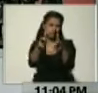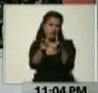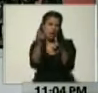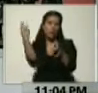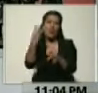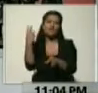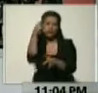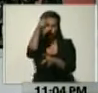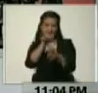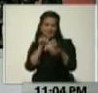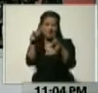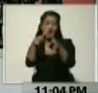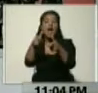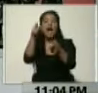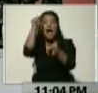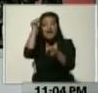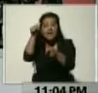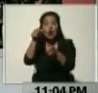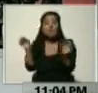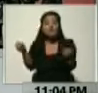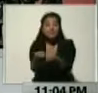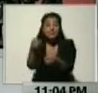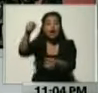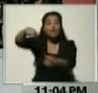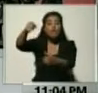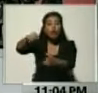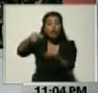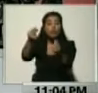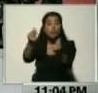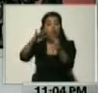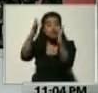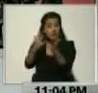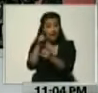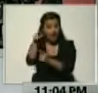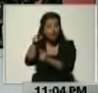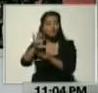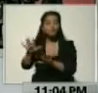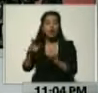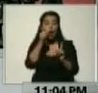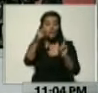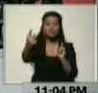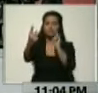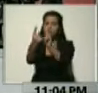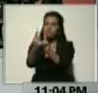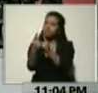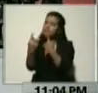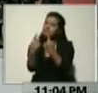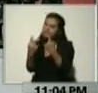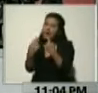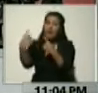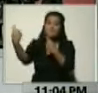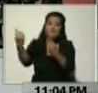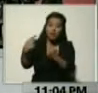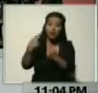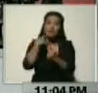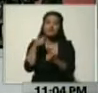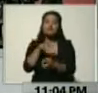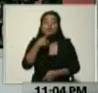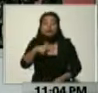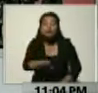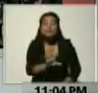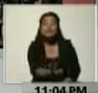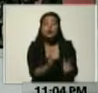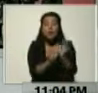Washington DC, sede del Fondo Monetario Internacional, recibió instrucciones para presentar el próximo martes 5 de abril ante la Asamblea